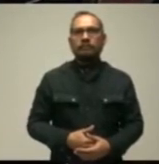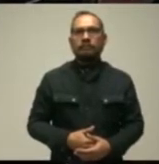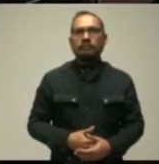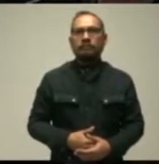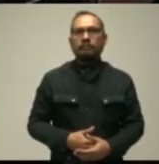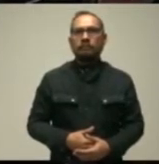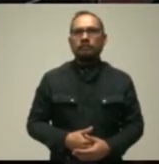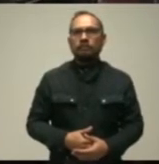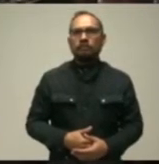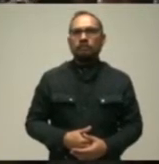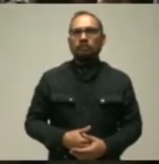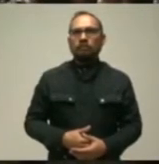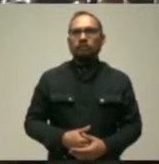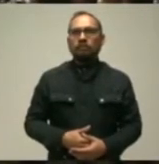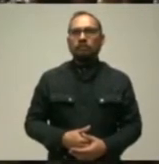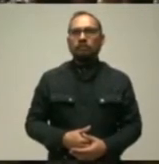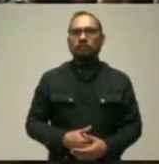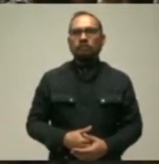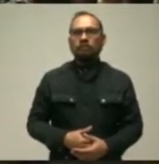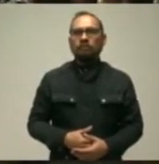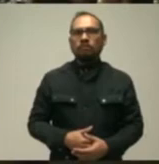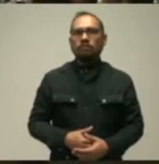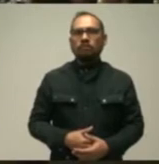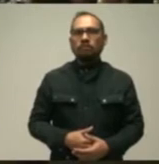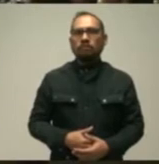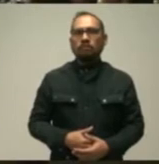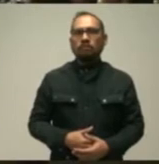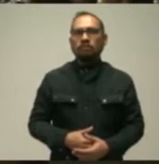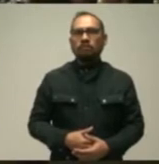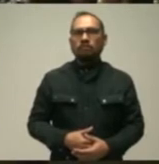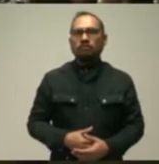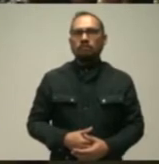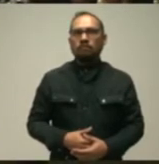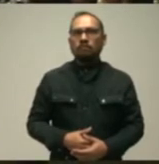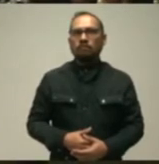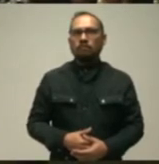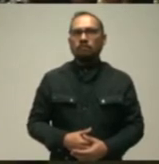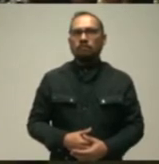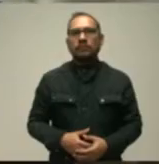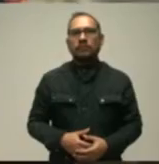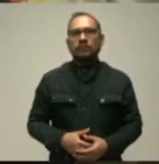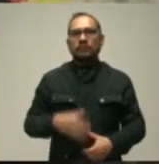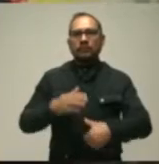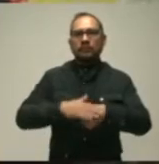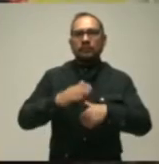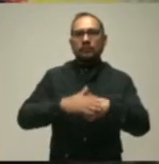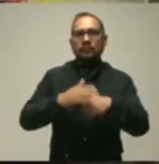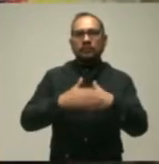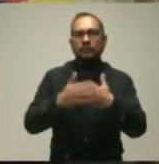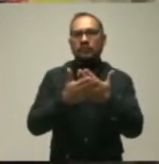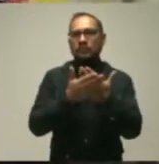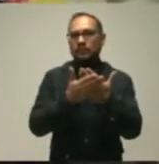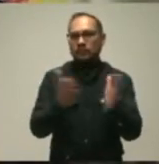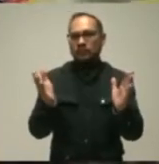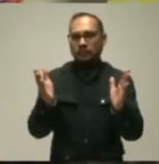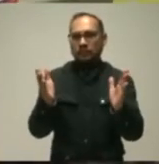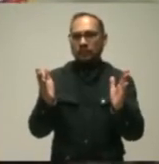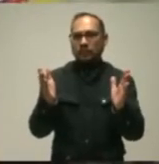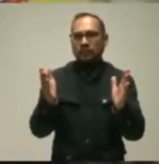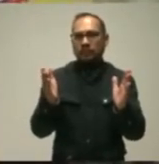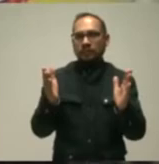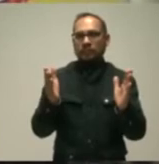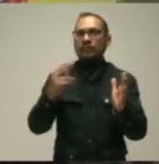2 del partido revolucionario institucional 1 del trabajo y 1 de nueva alianza según cifras del sistema de información de